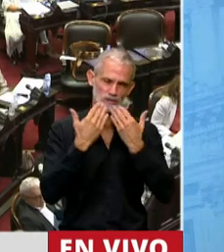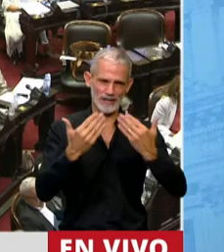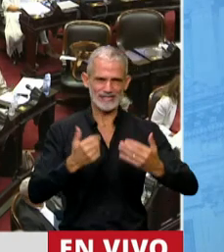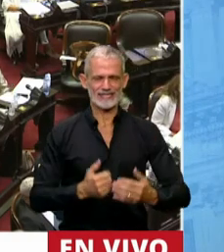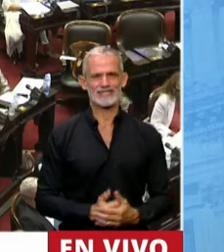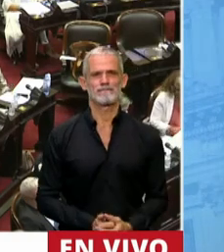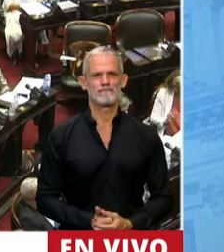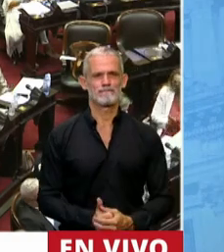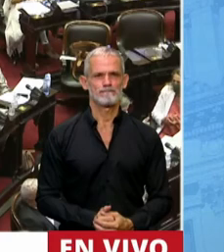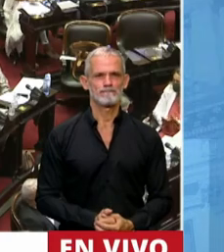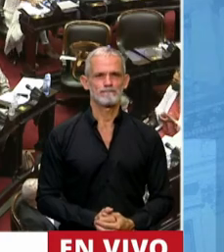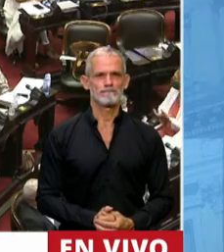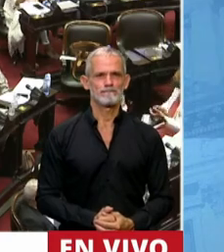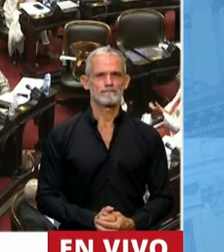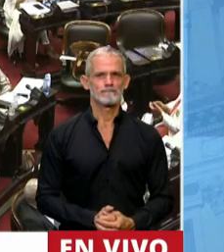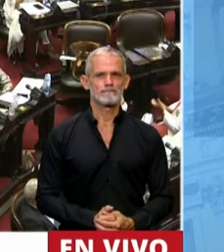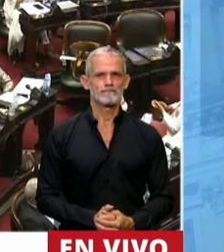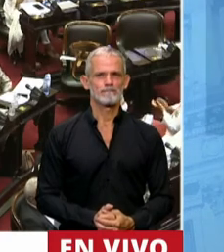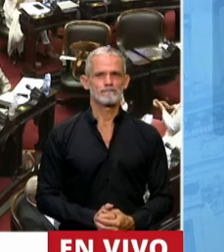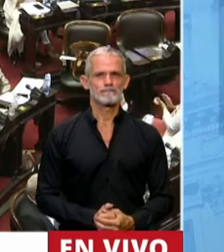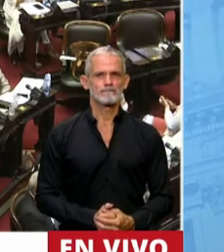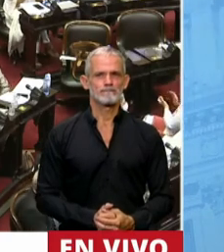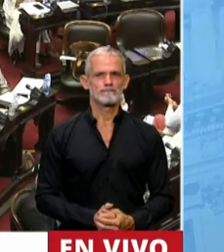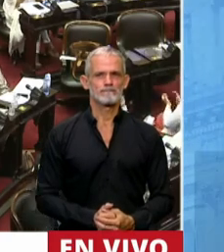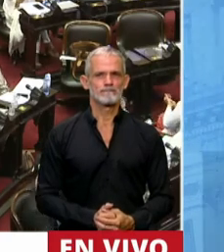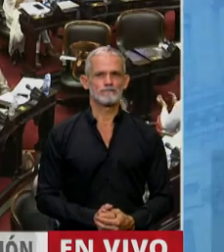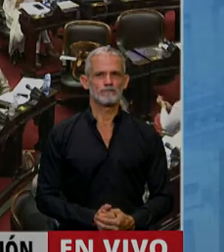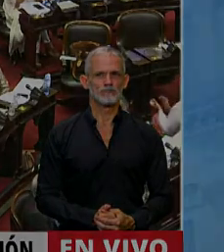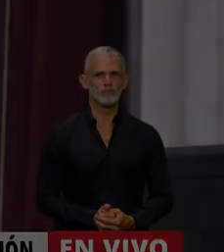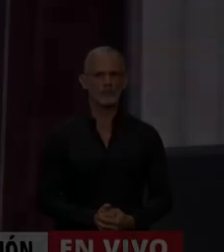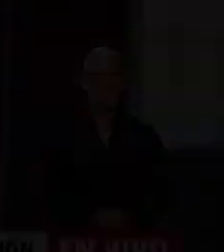presidente. Gracias, diputado. Su pedido será girado a la Comisión de Asuntos Constitucionales.